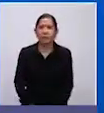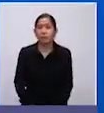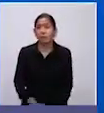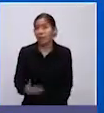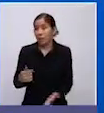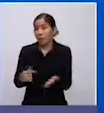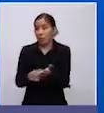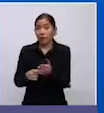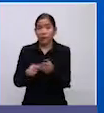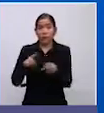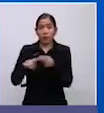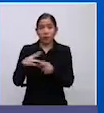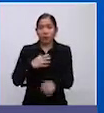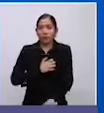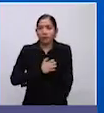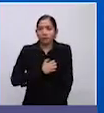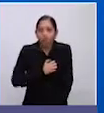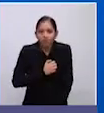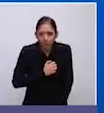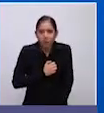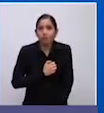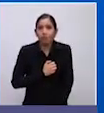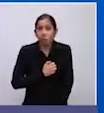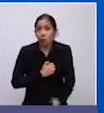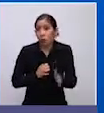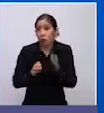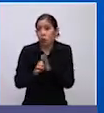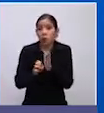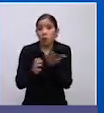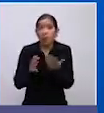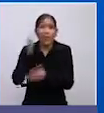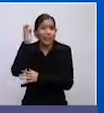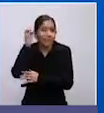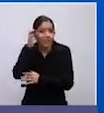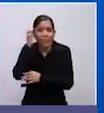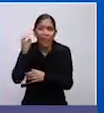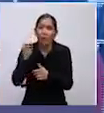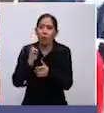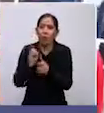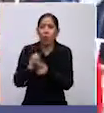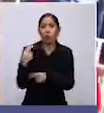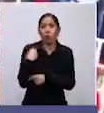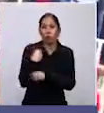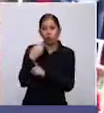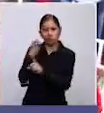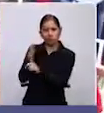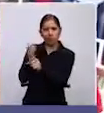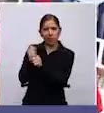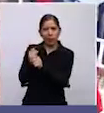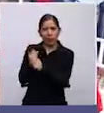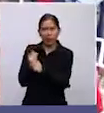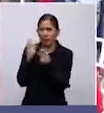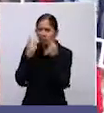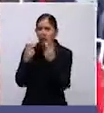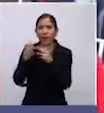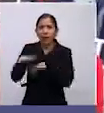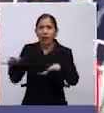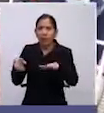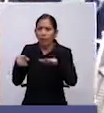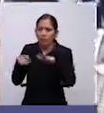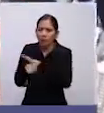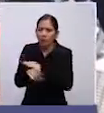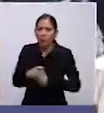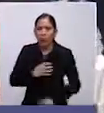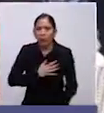dolorosas que nos duelen como Estado, como familias, como personas que trabajamos con ellas, con ellos, los infanticidios, la violencia